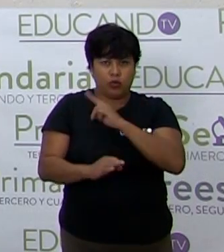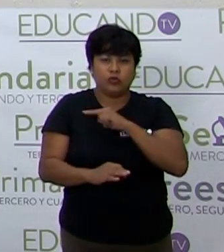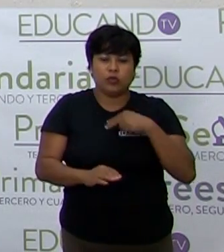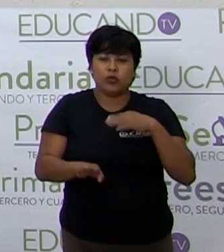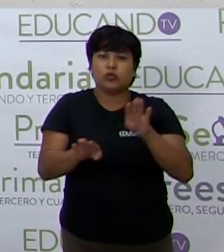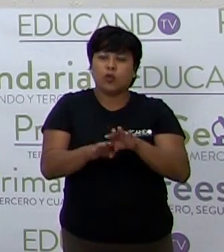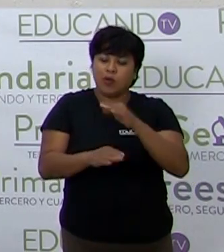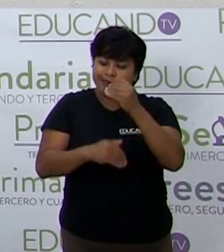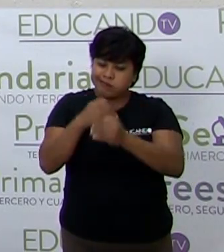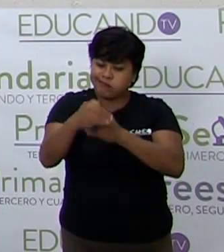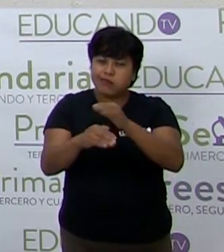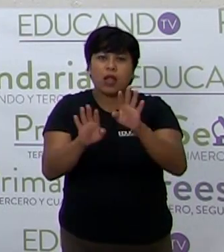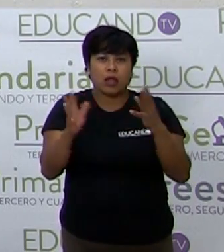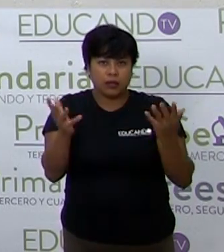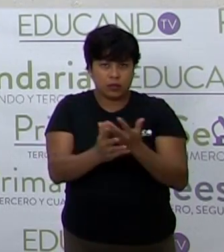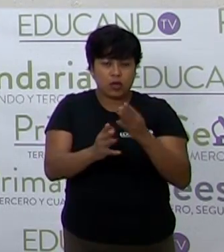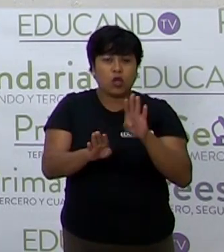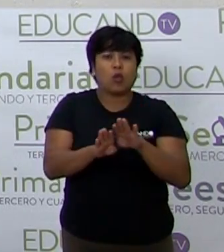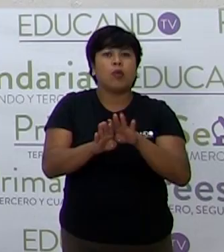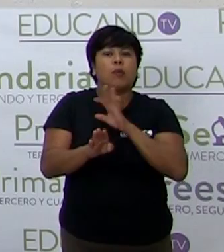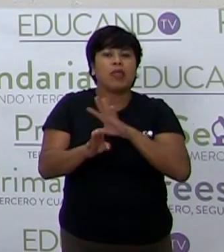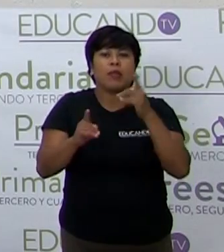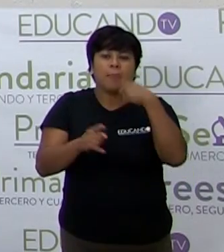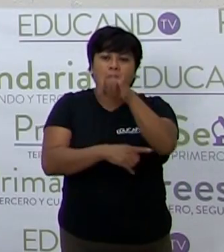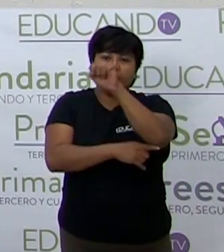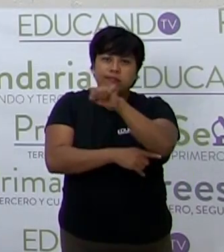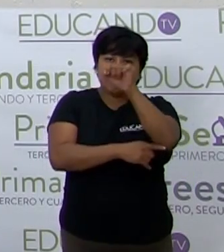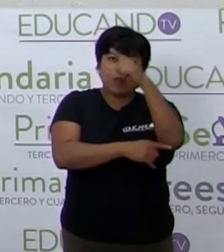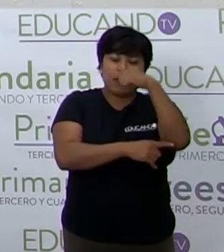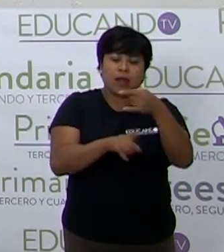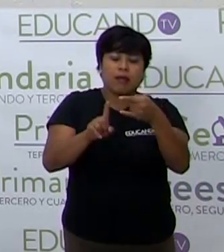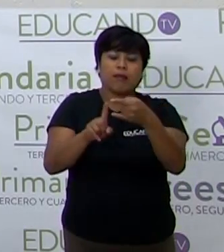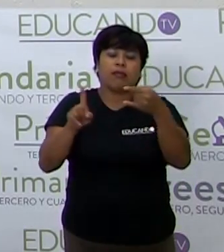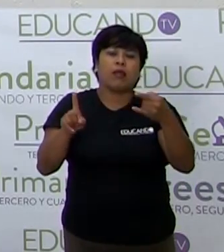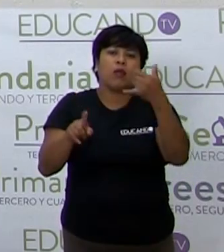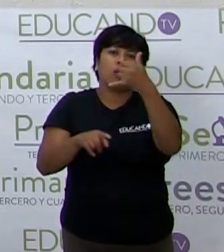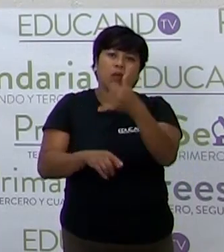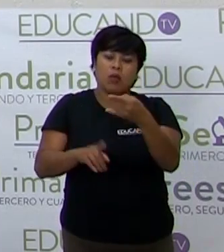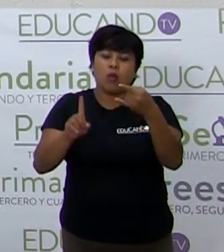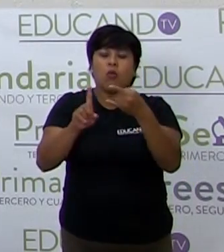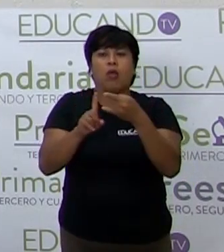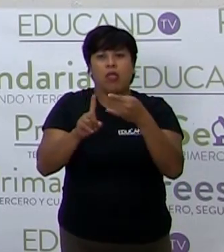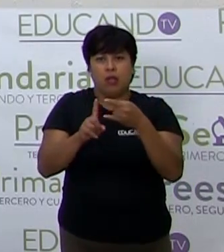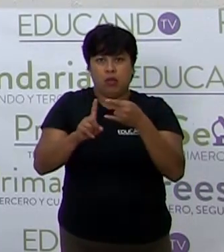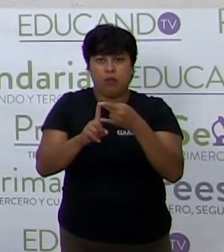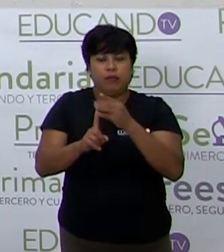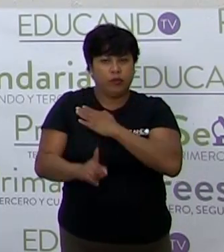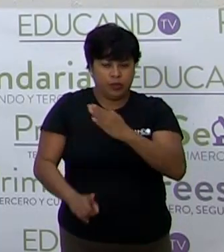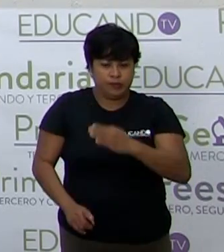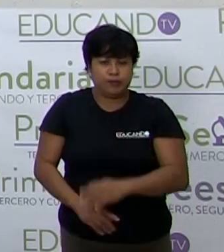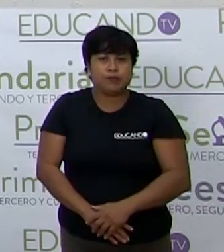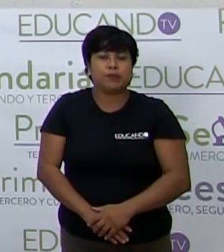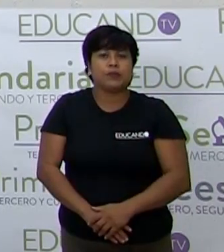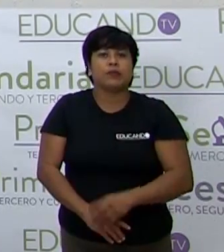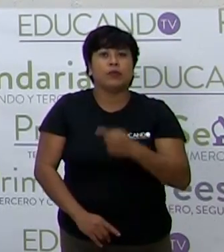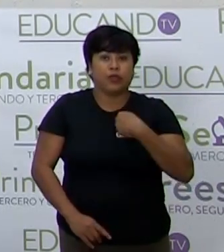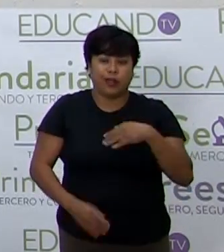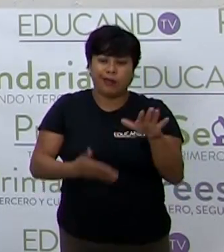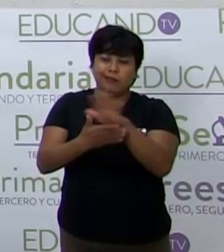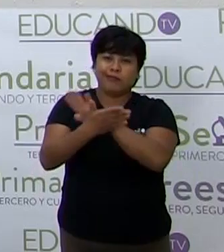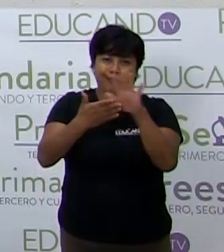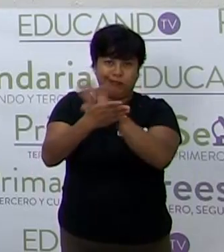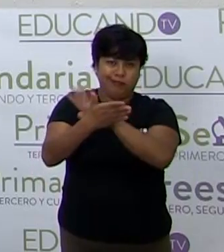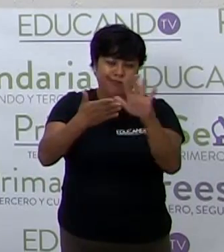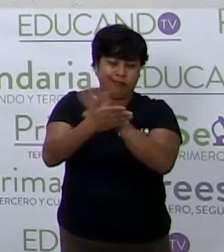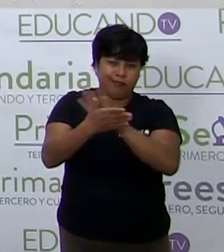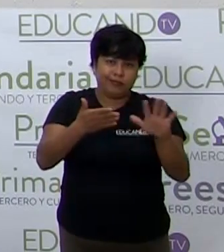y vamos también a construir y utilizar la fórmula para el rectángulo y para el cuadrado. Bueno, voy a borrar, voy a quitar ya